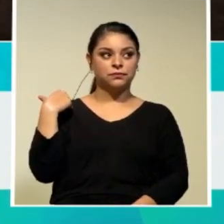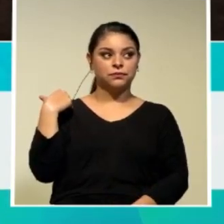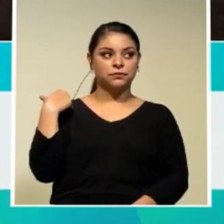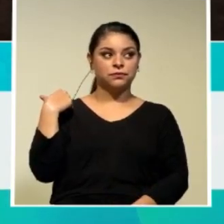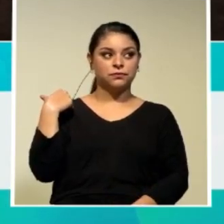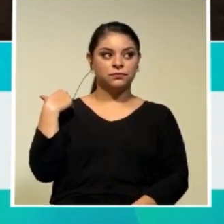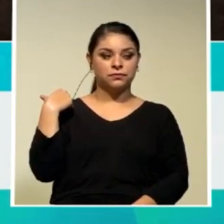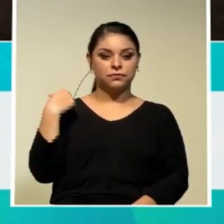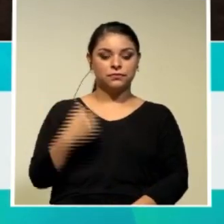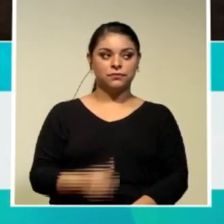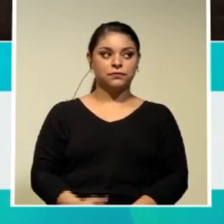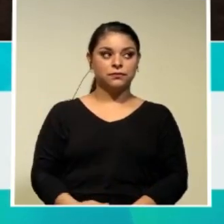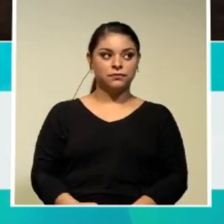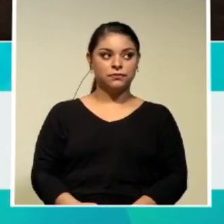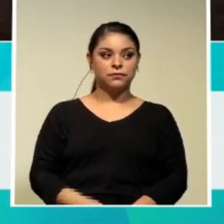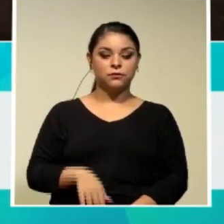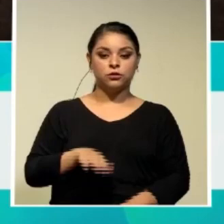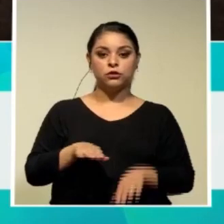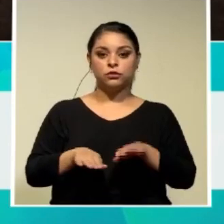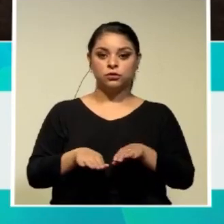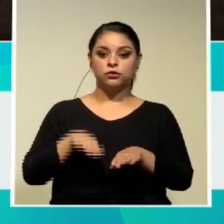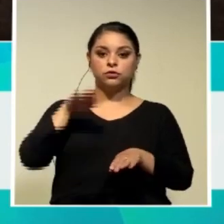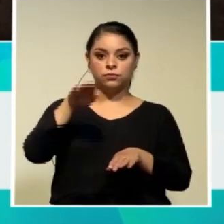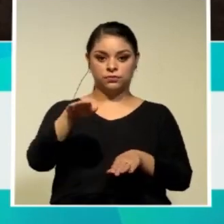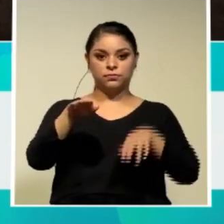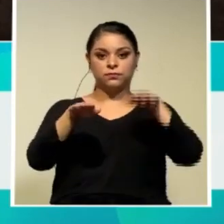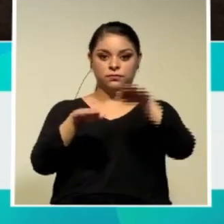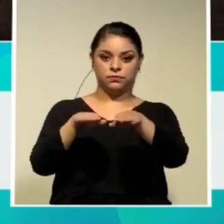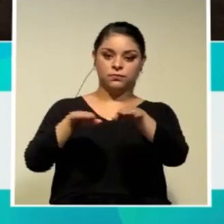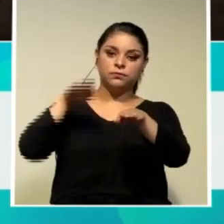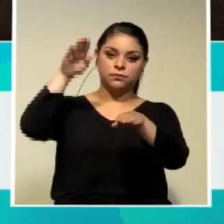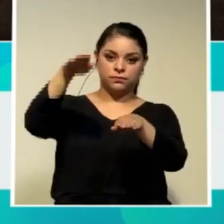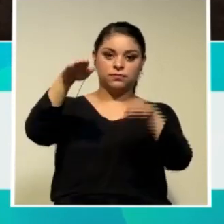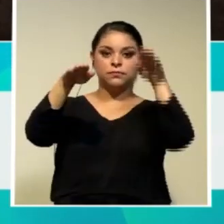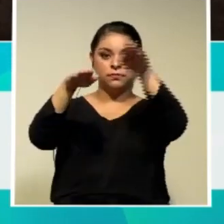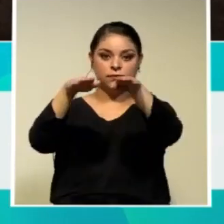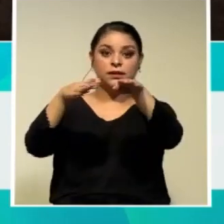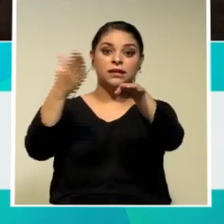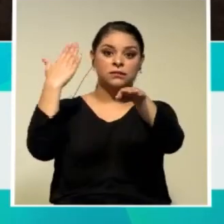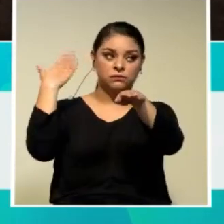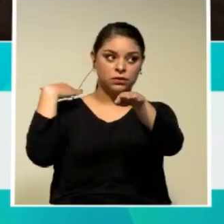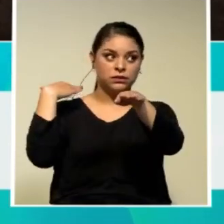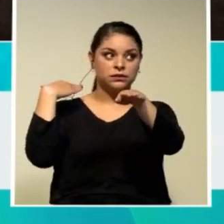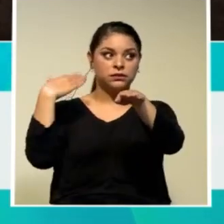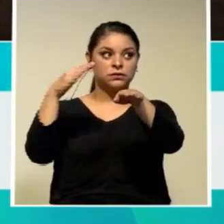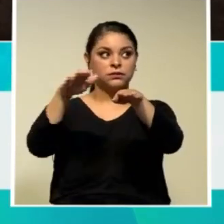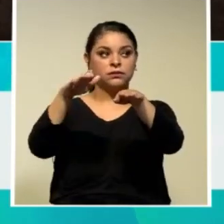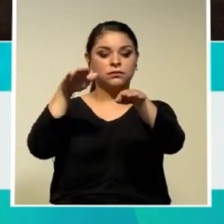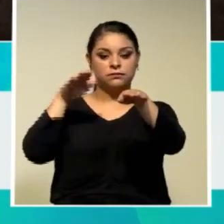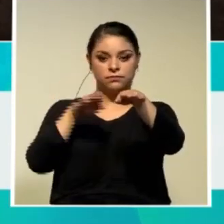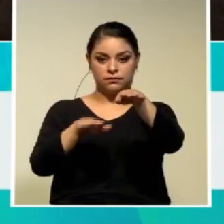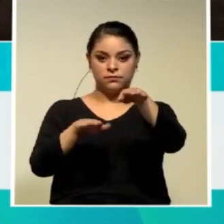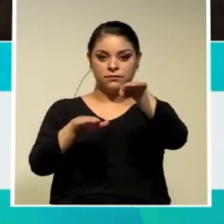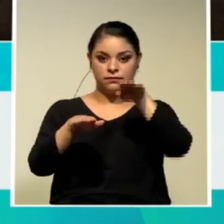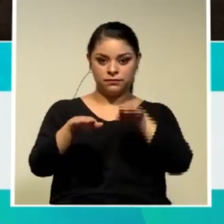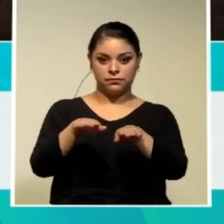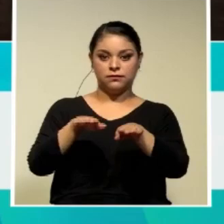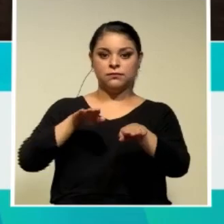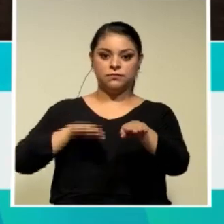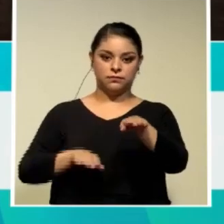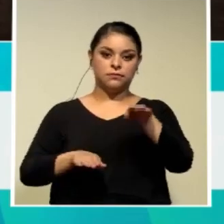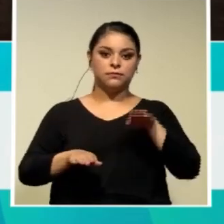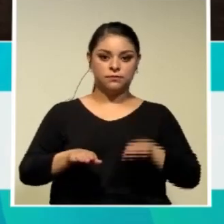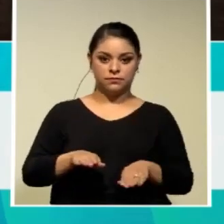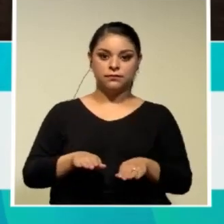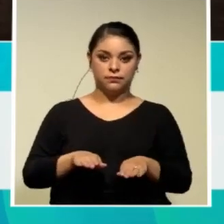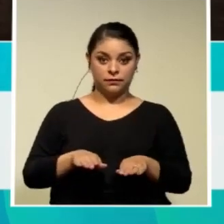otro. Un pie y el otro. Y luego para bajar, me verifico que tenga equilibrio, ¿verdad?